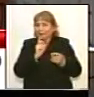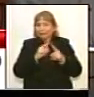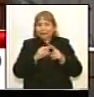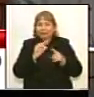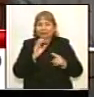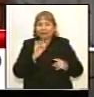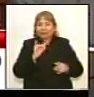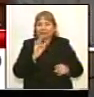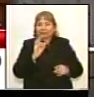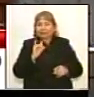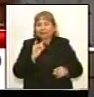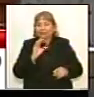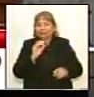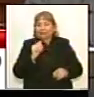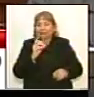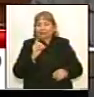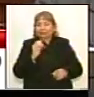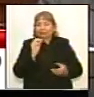Entonces,